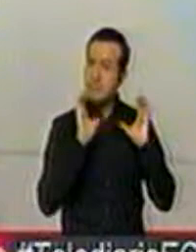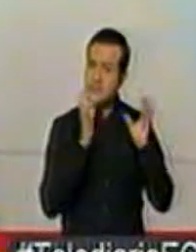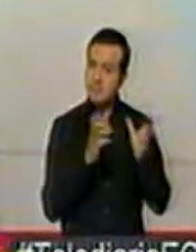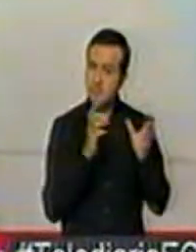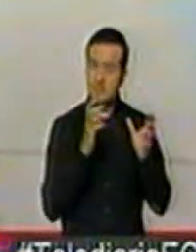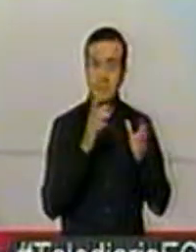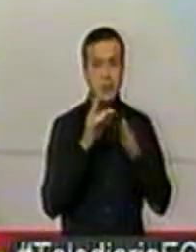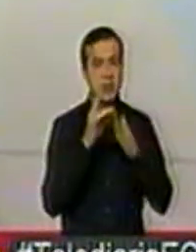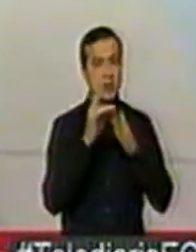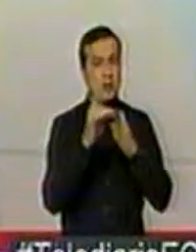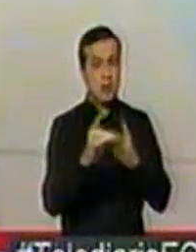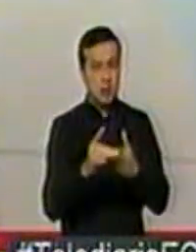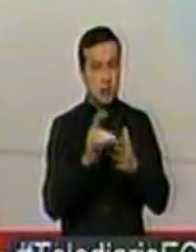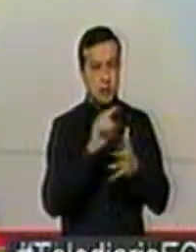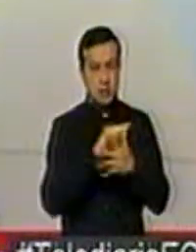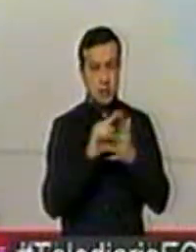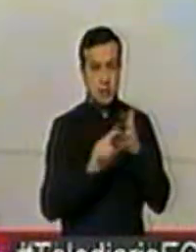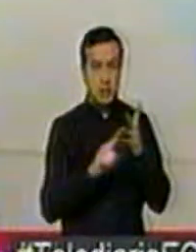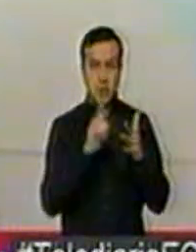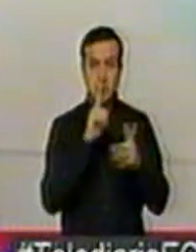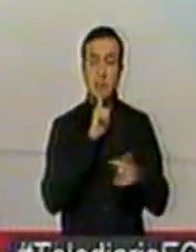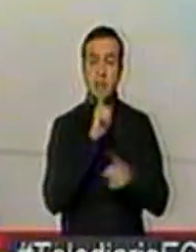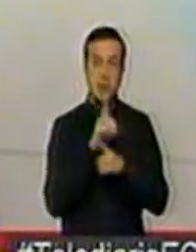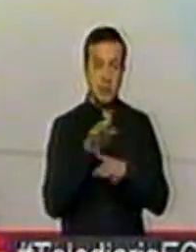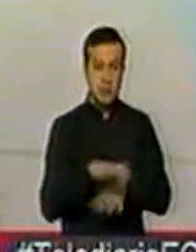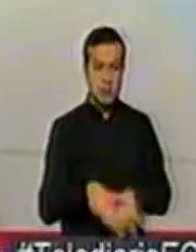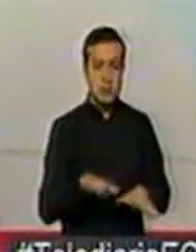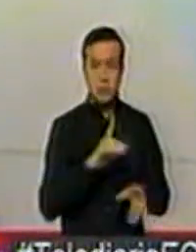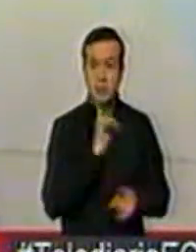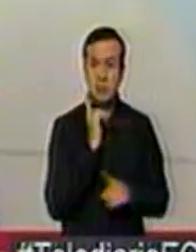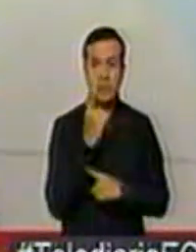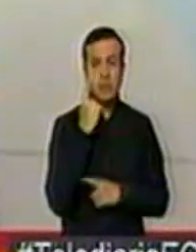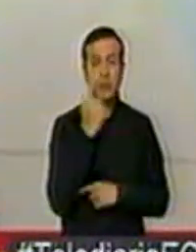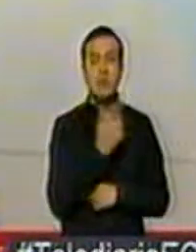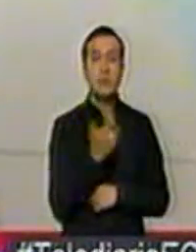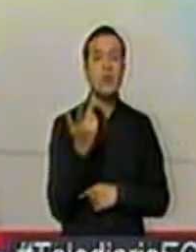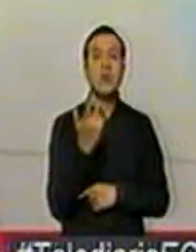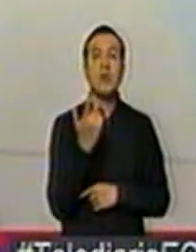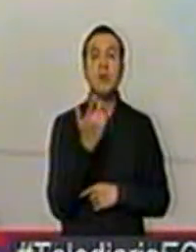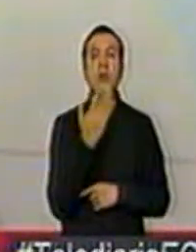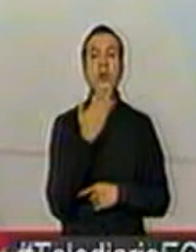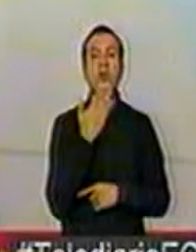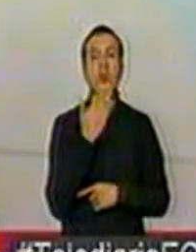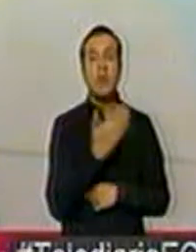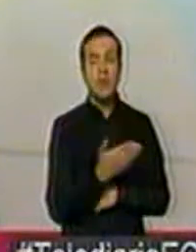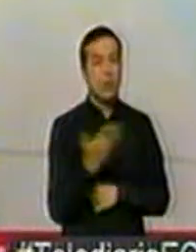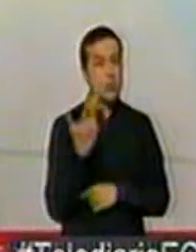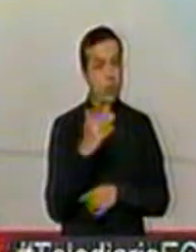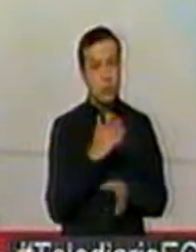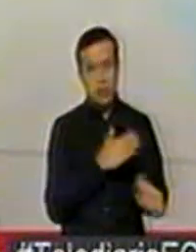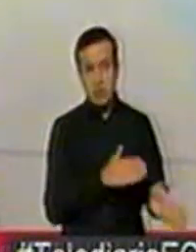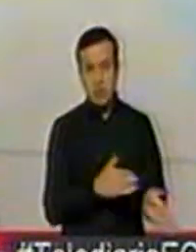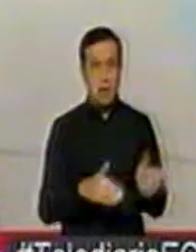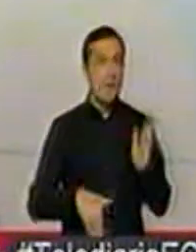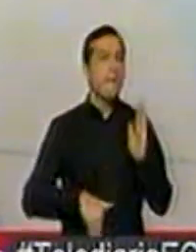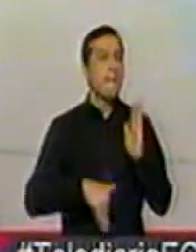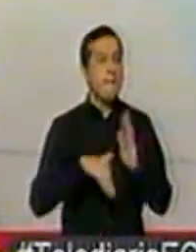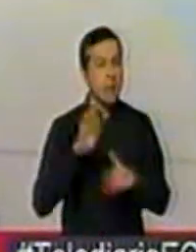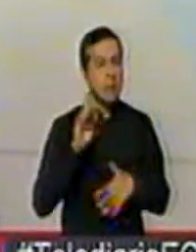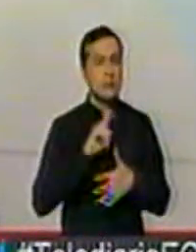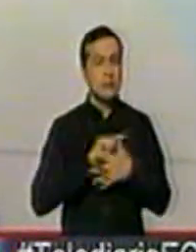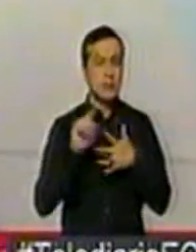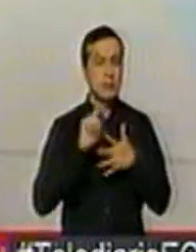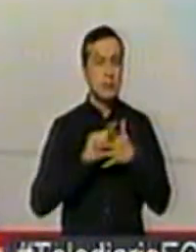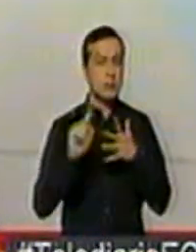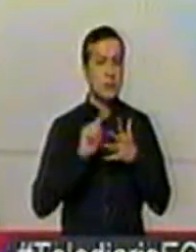esas orientaciones nacionales hacia lo local. Y básicamente los nudos críticos que salieron, los que más se repitieron en las